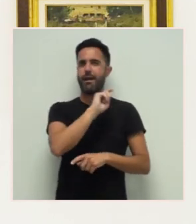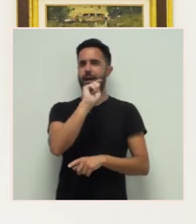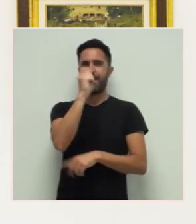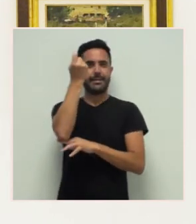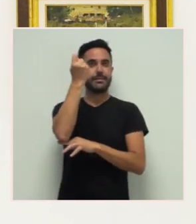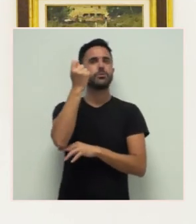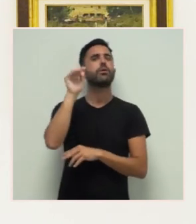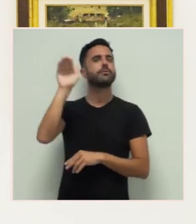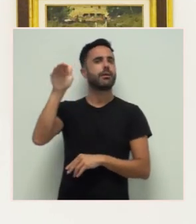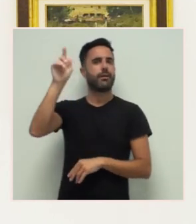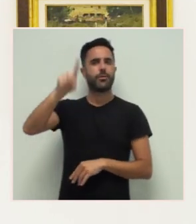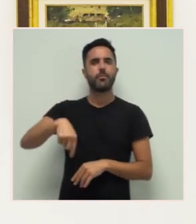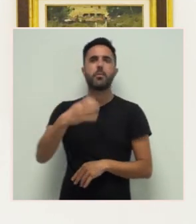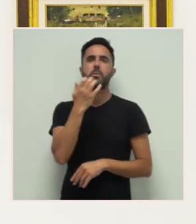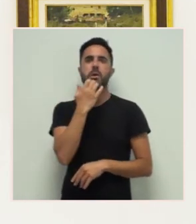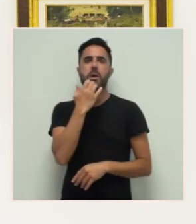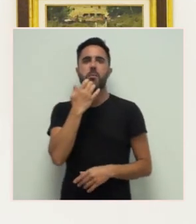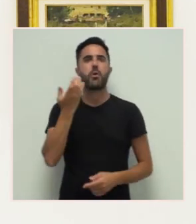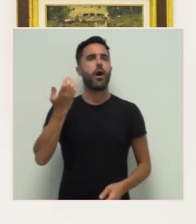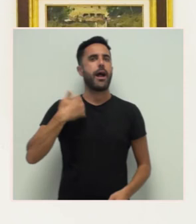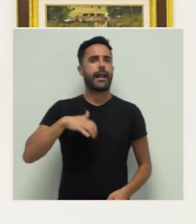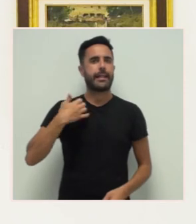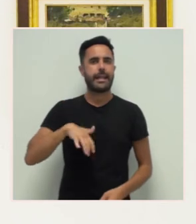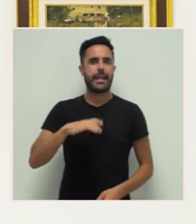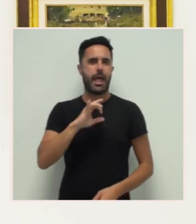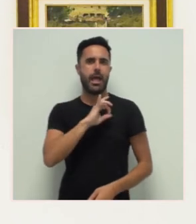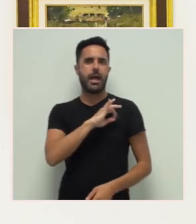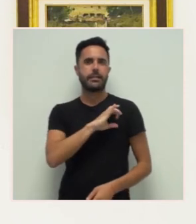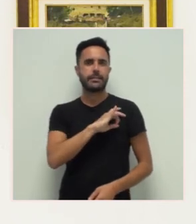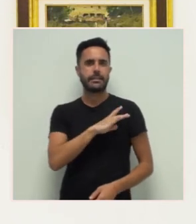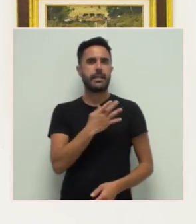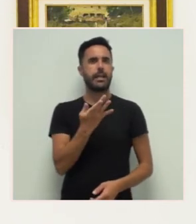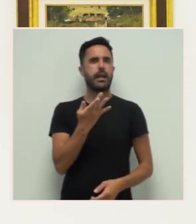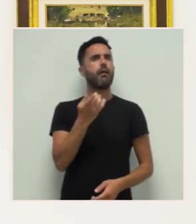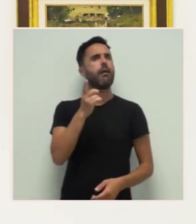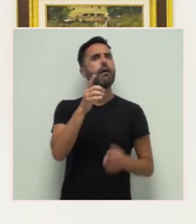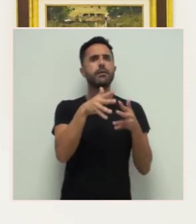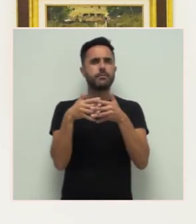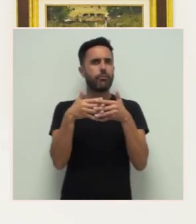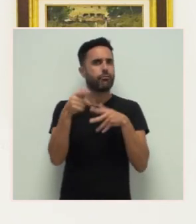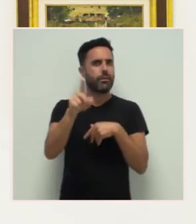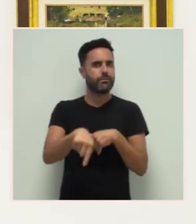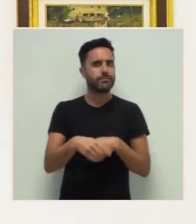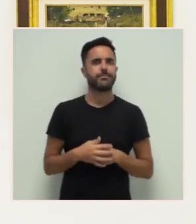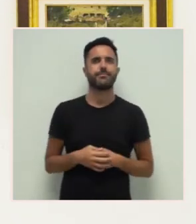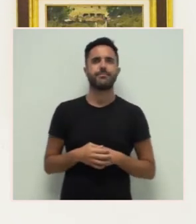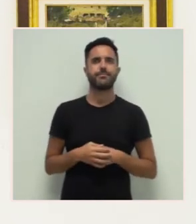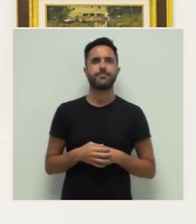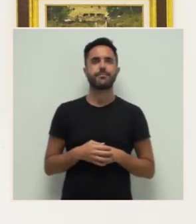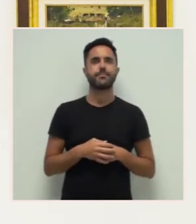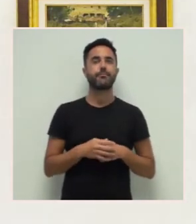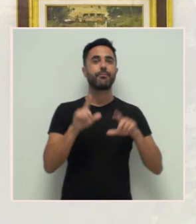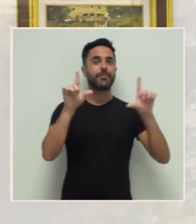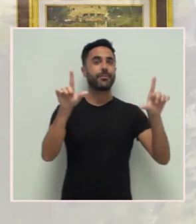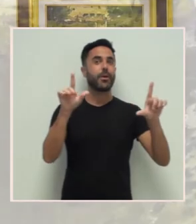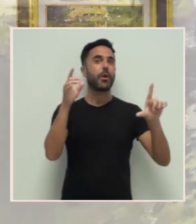a colleitar éxitos en Argentina, en Chile e incluso en Estados Unidos. As lavandeiras do